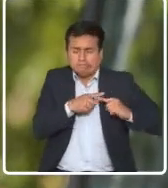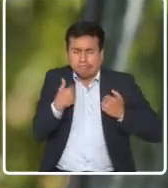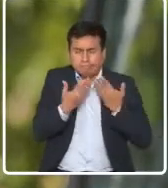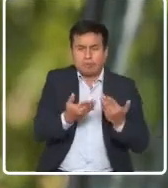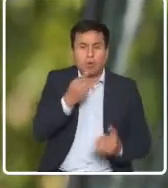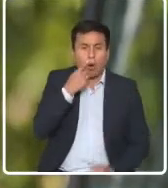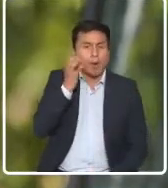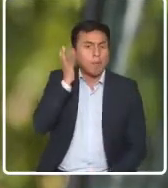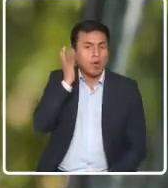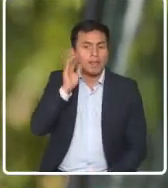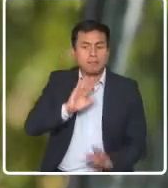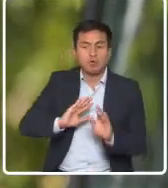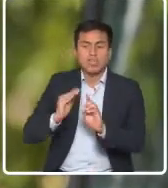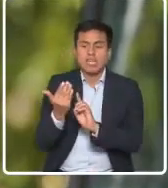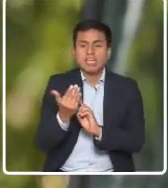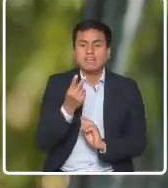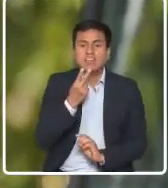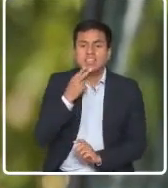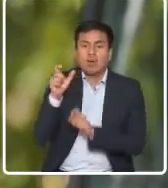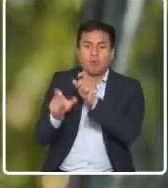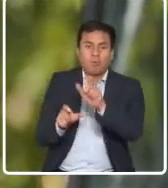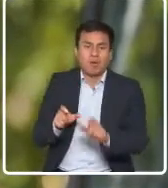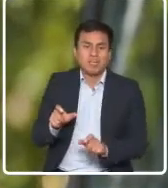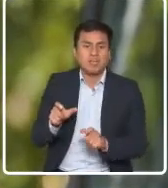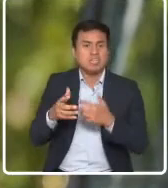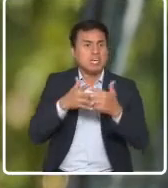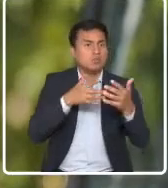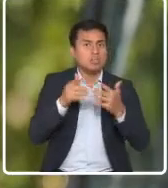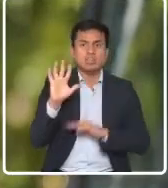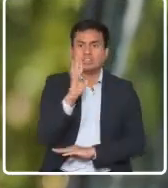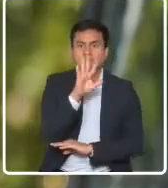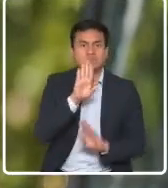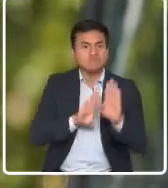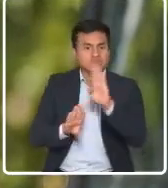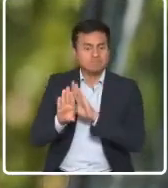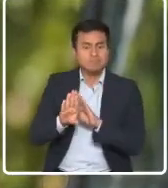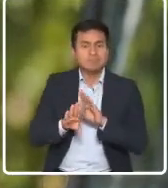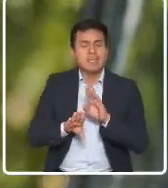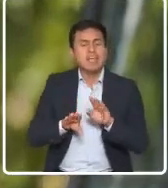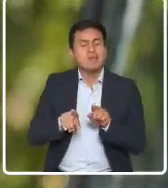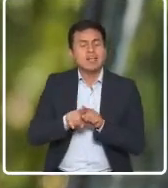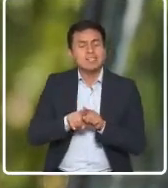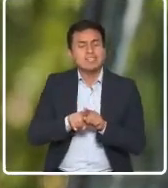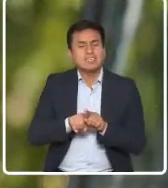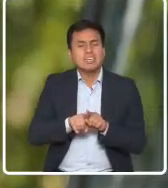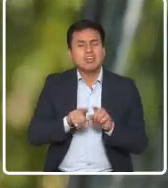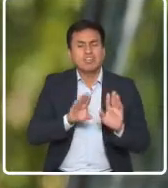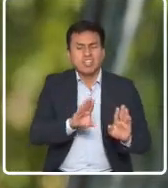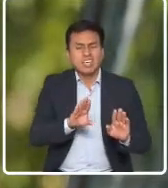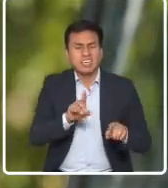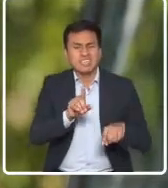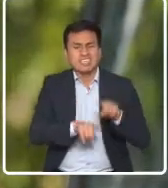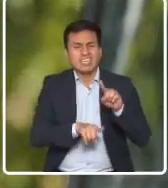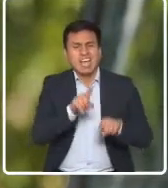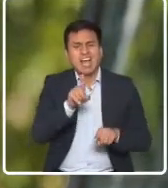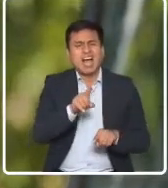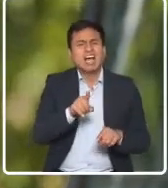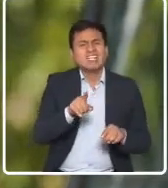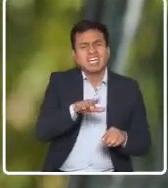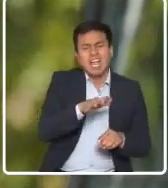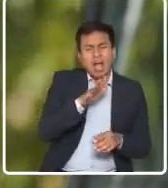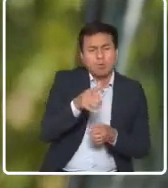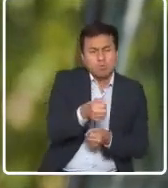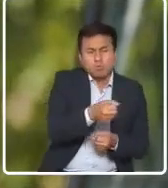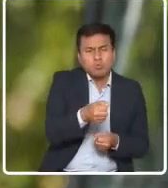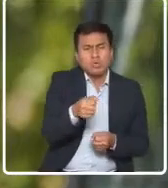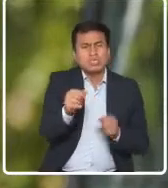mujeres por proteger la vida humana y la naturaleza, su afán por contener y extinguir los incendios con